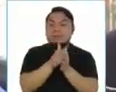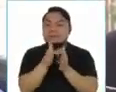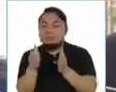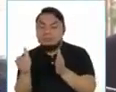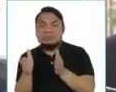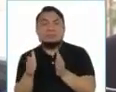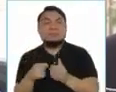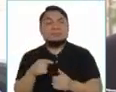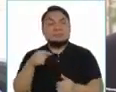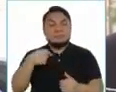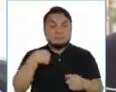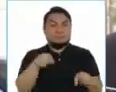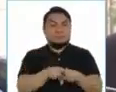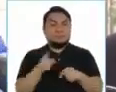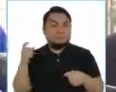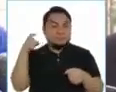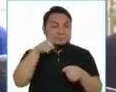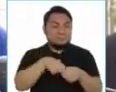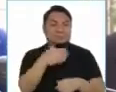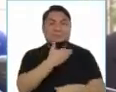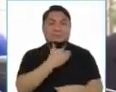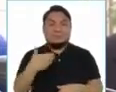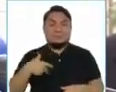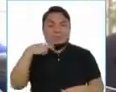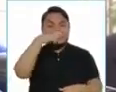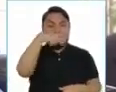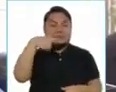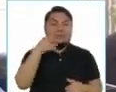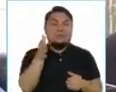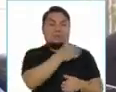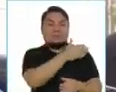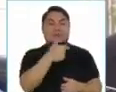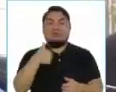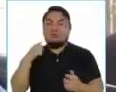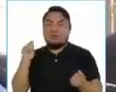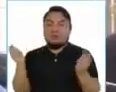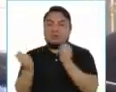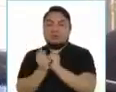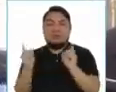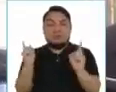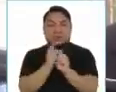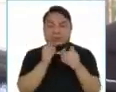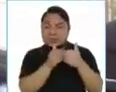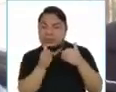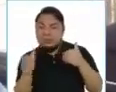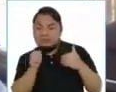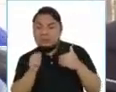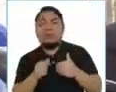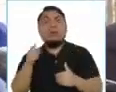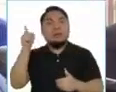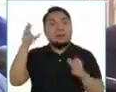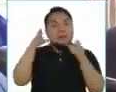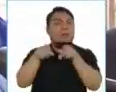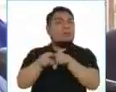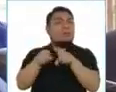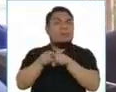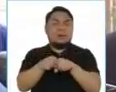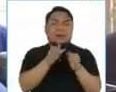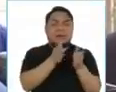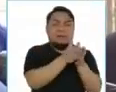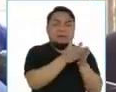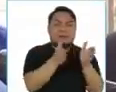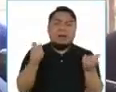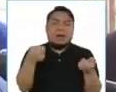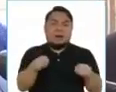tenían, así como yo entro para completar el mandato del presidente electo, los congresistas entran para completar el mandato